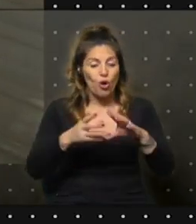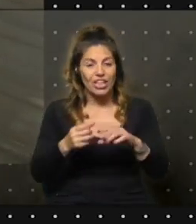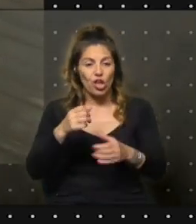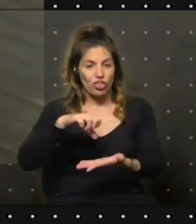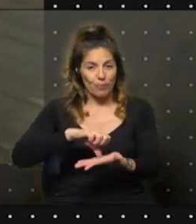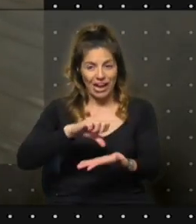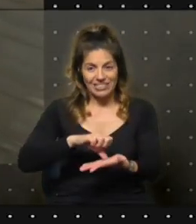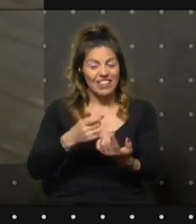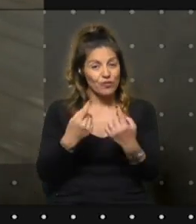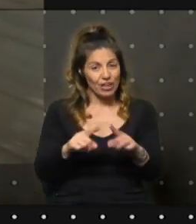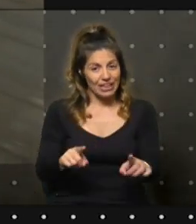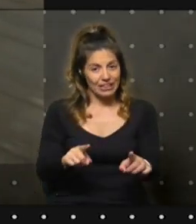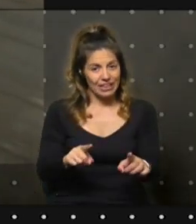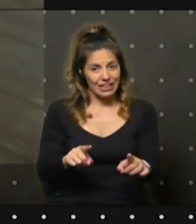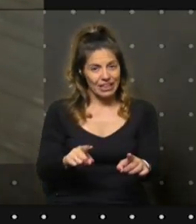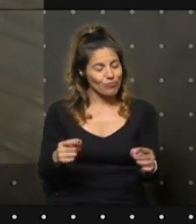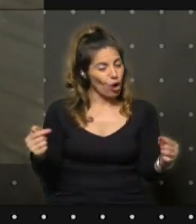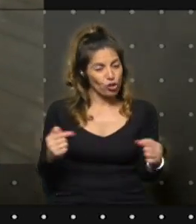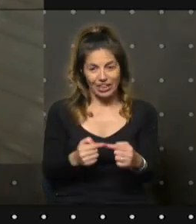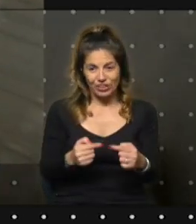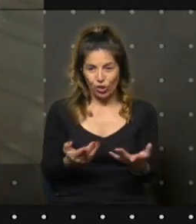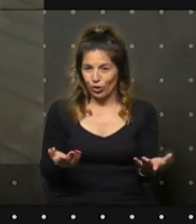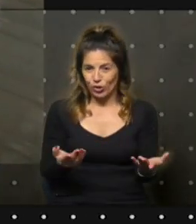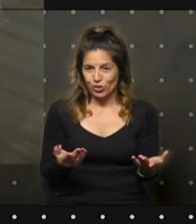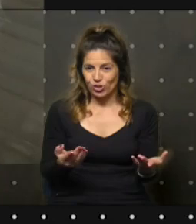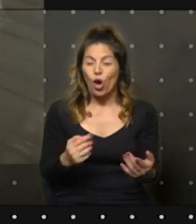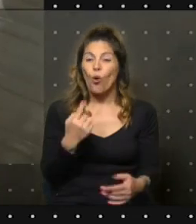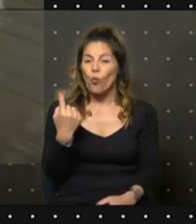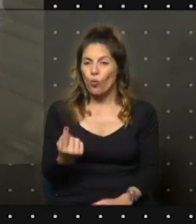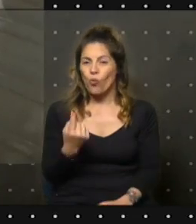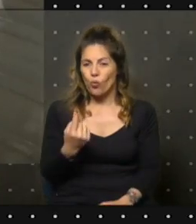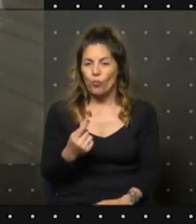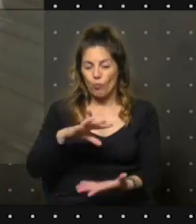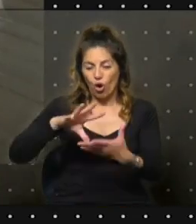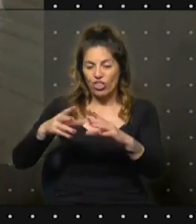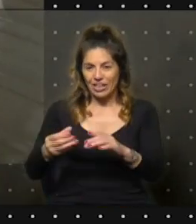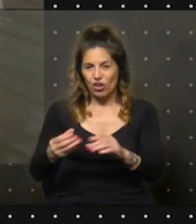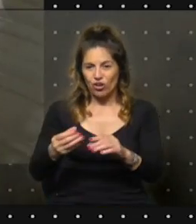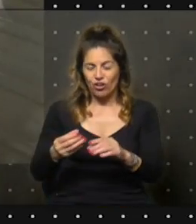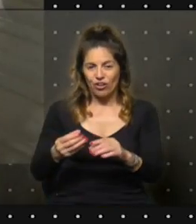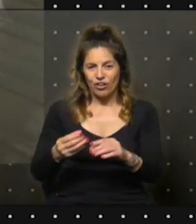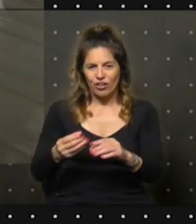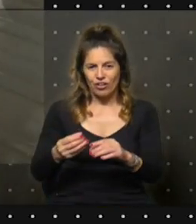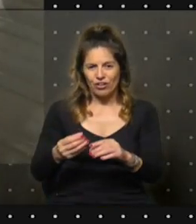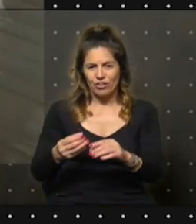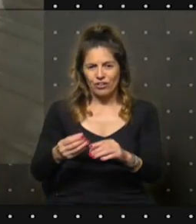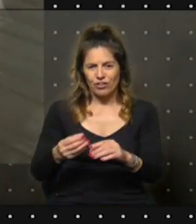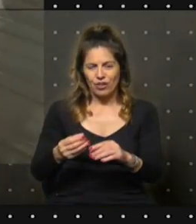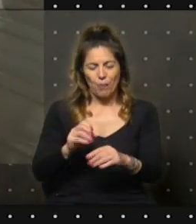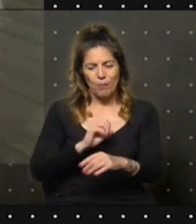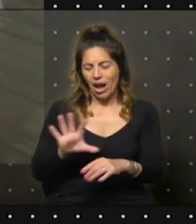país que son contradictorios y uno es